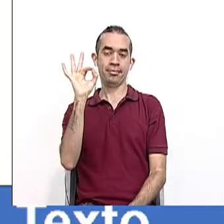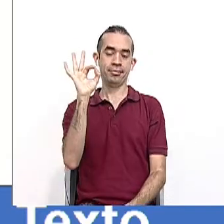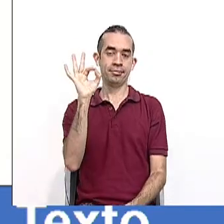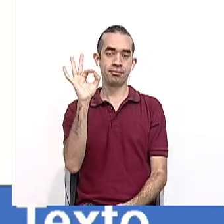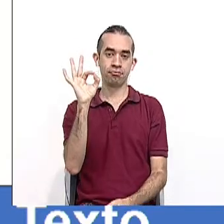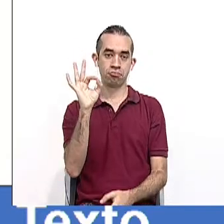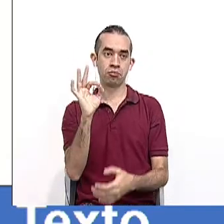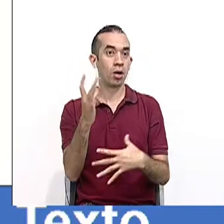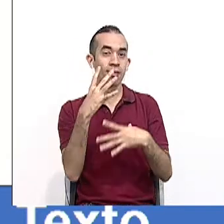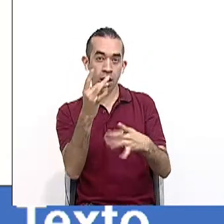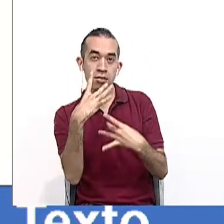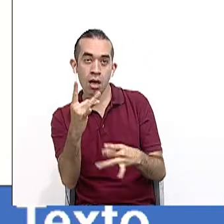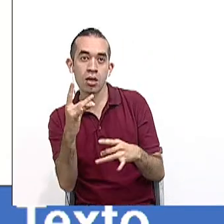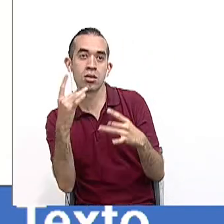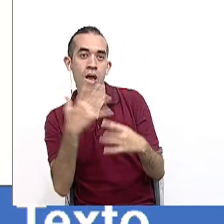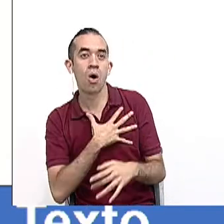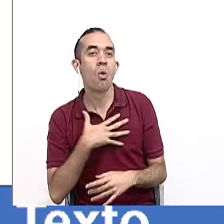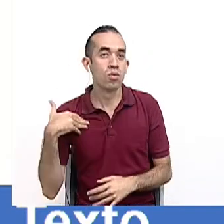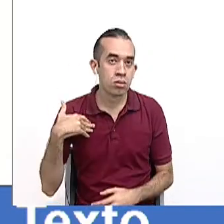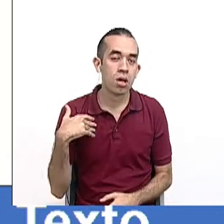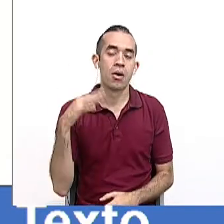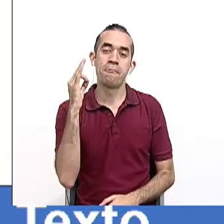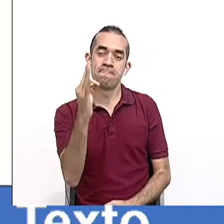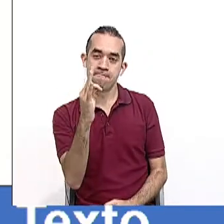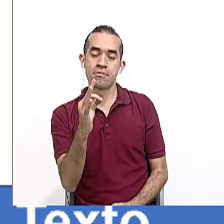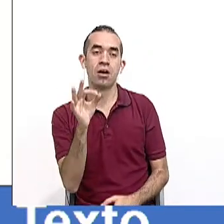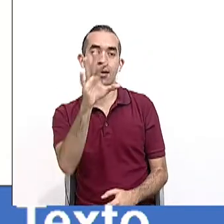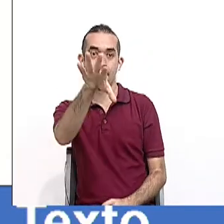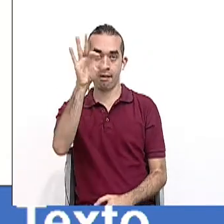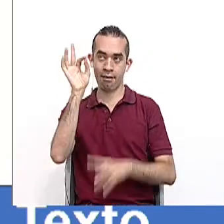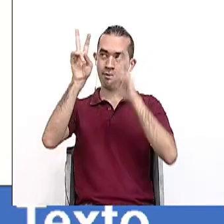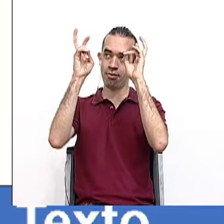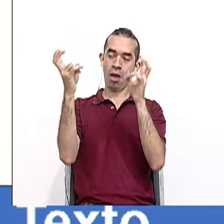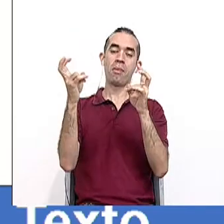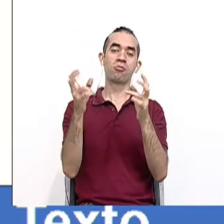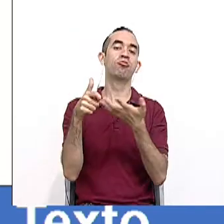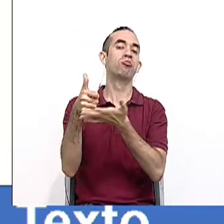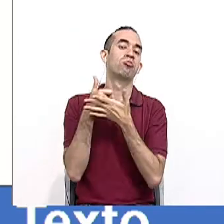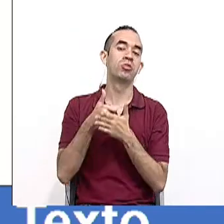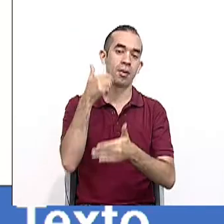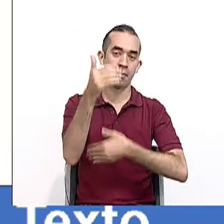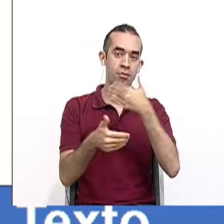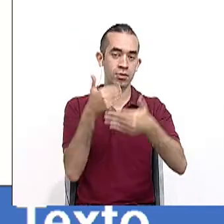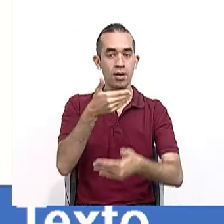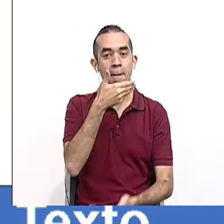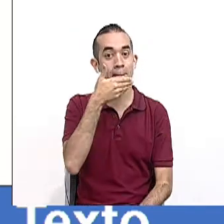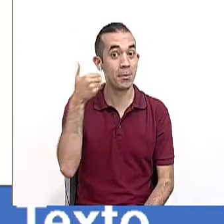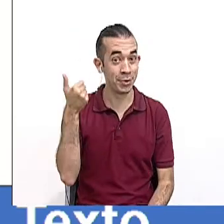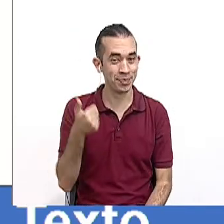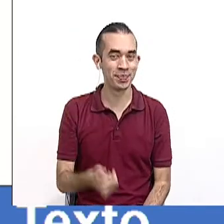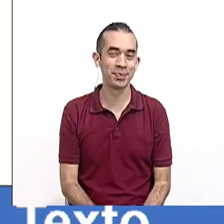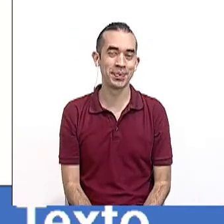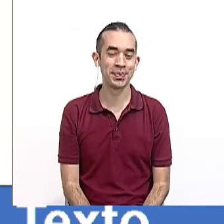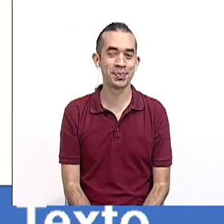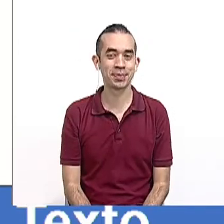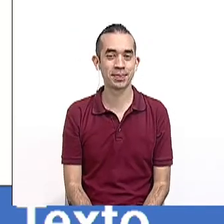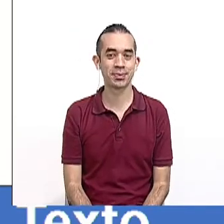llame la atención, que les guste. Eso va a ayudar a que el proceso sea mejor.